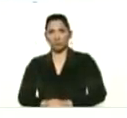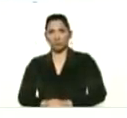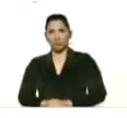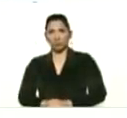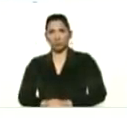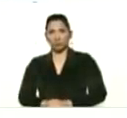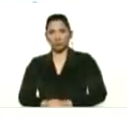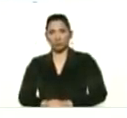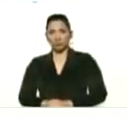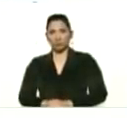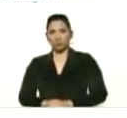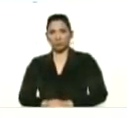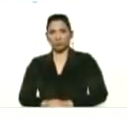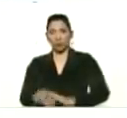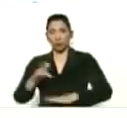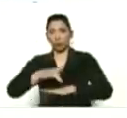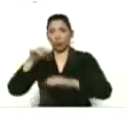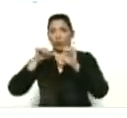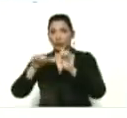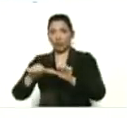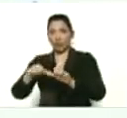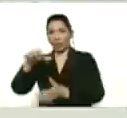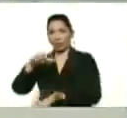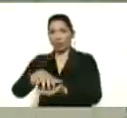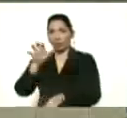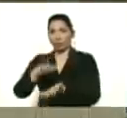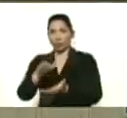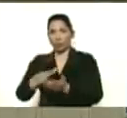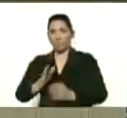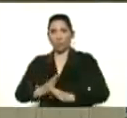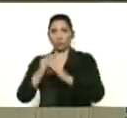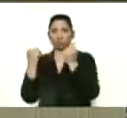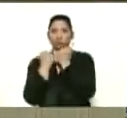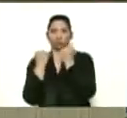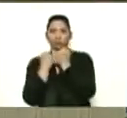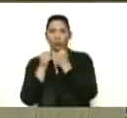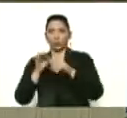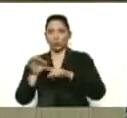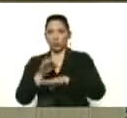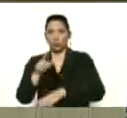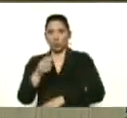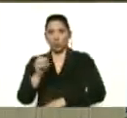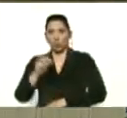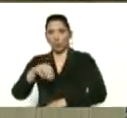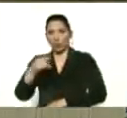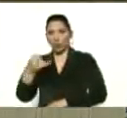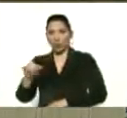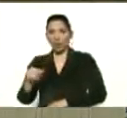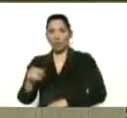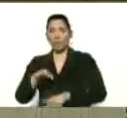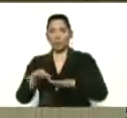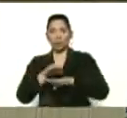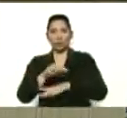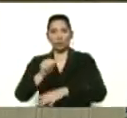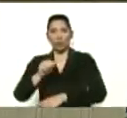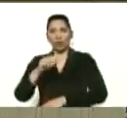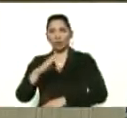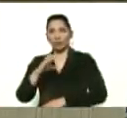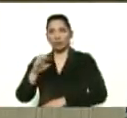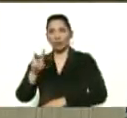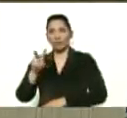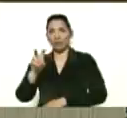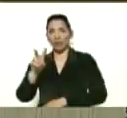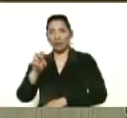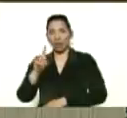el toque de queda en el estado Nueva Esparta y el confinamiento del municipio Gómez y del municipio Acevedo. Y les